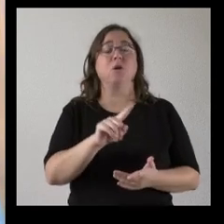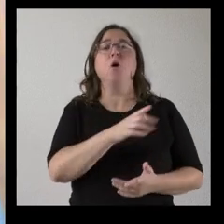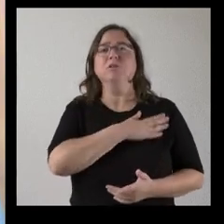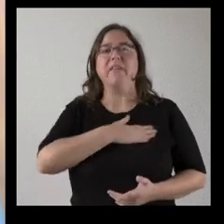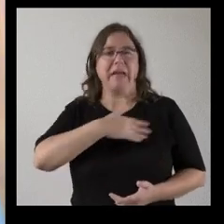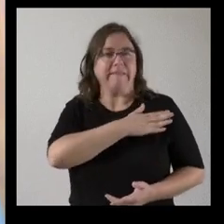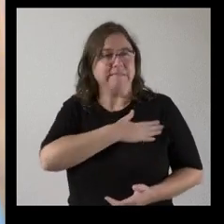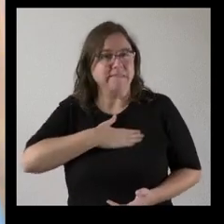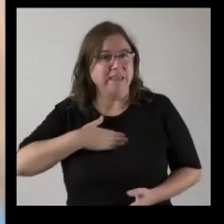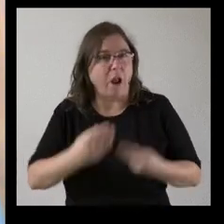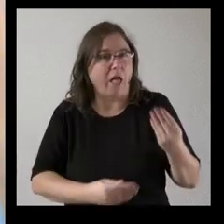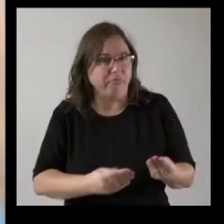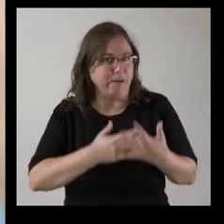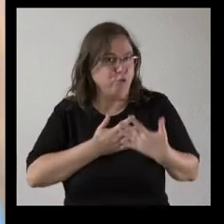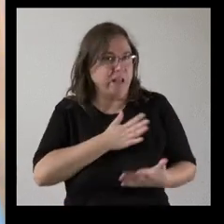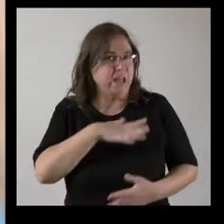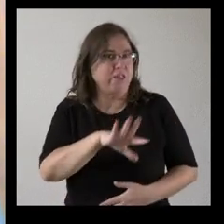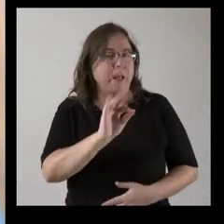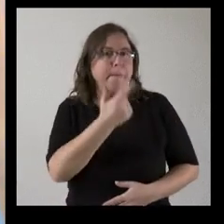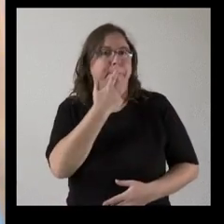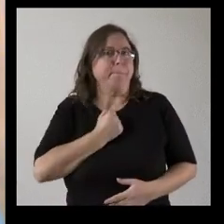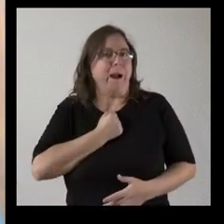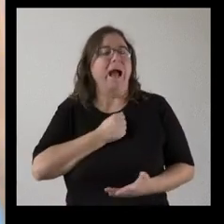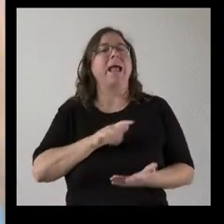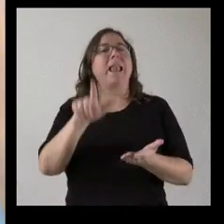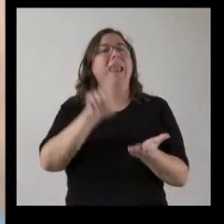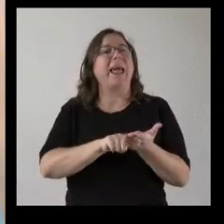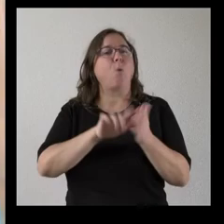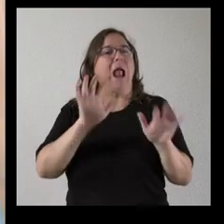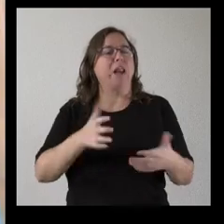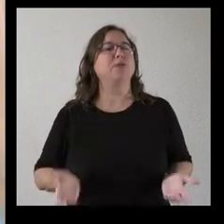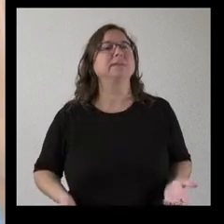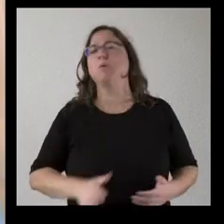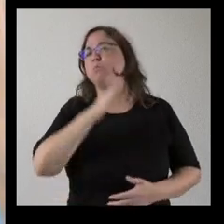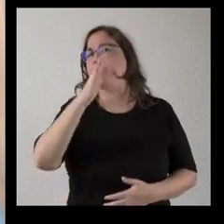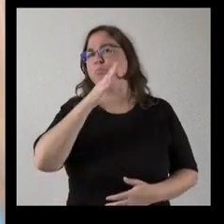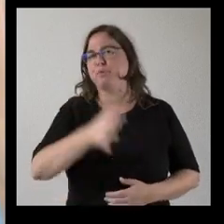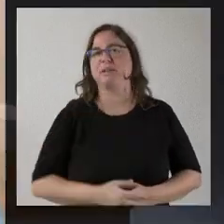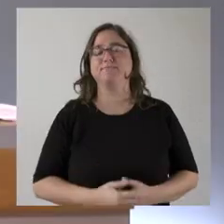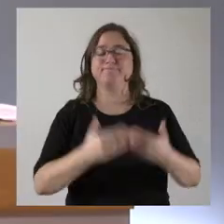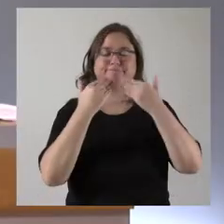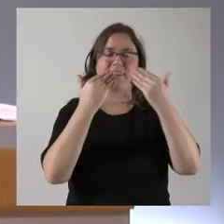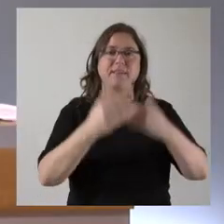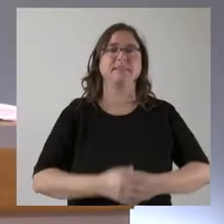O sea no mención de la lengua leonesa A qué se puede leer que estamos gracias